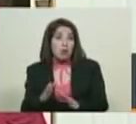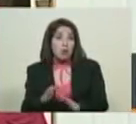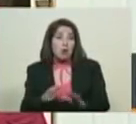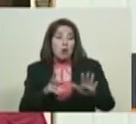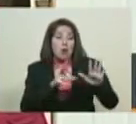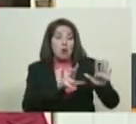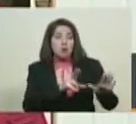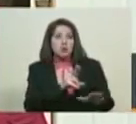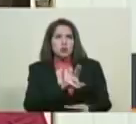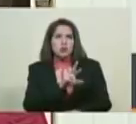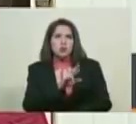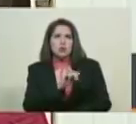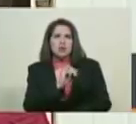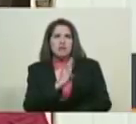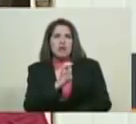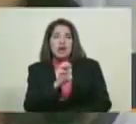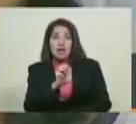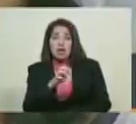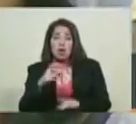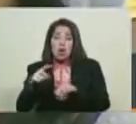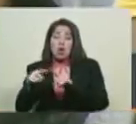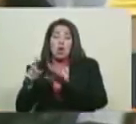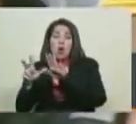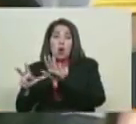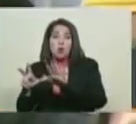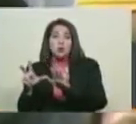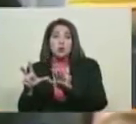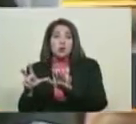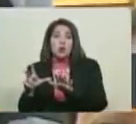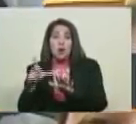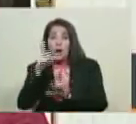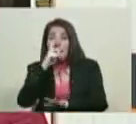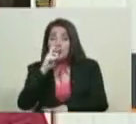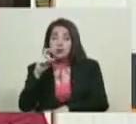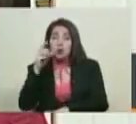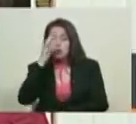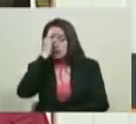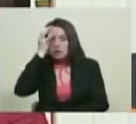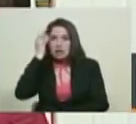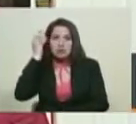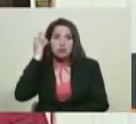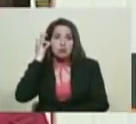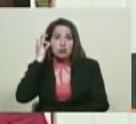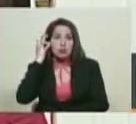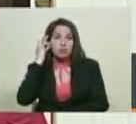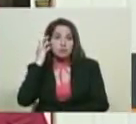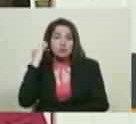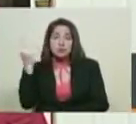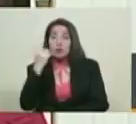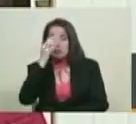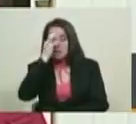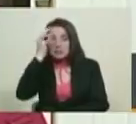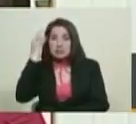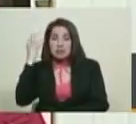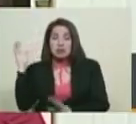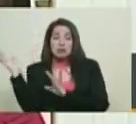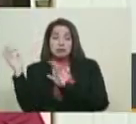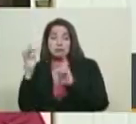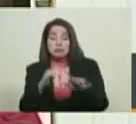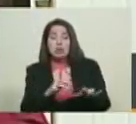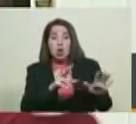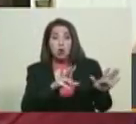1.200.000. Solamente en el periodo de Santos han ingresado